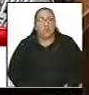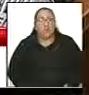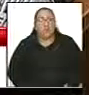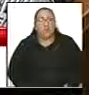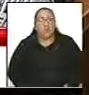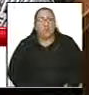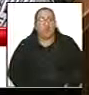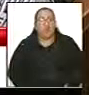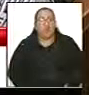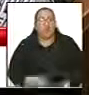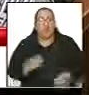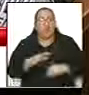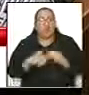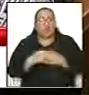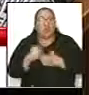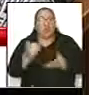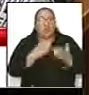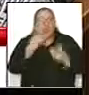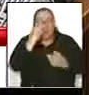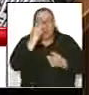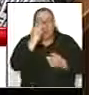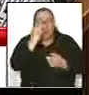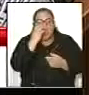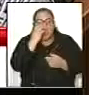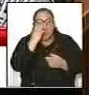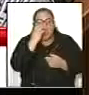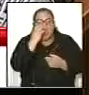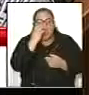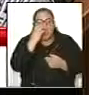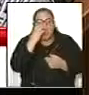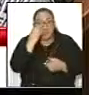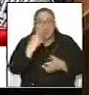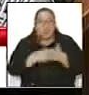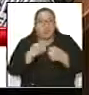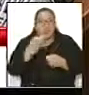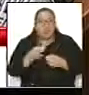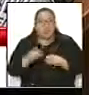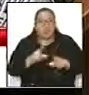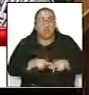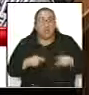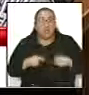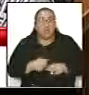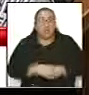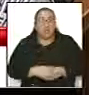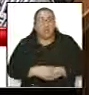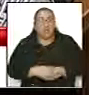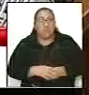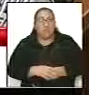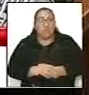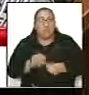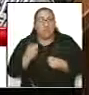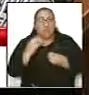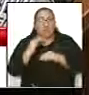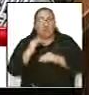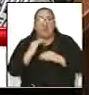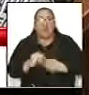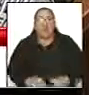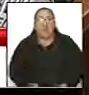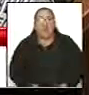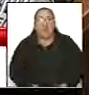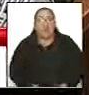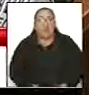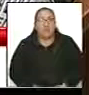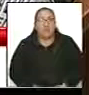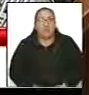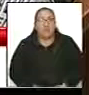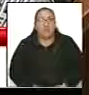a los otros operadores, lo que en realidad generaba un espacio de competencia realmente muy limitado.